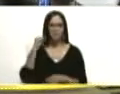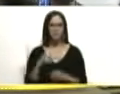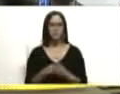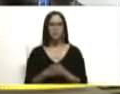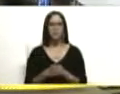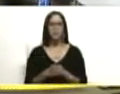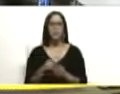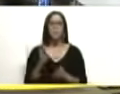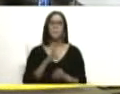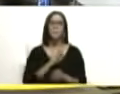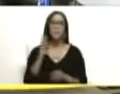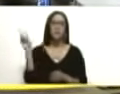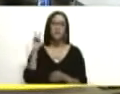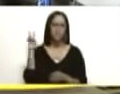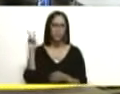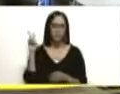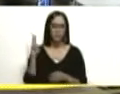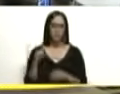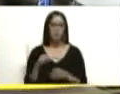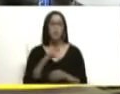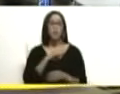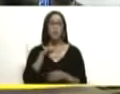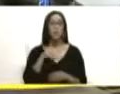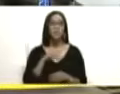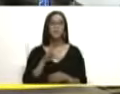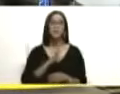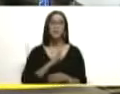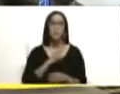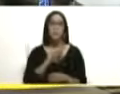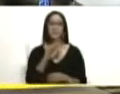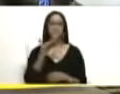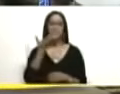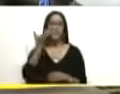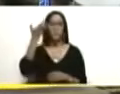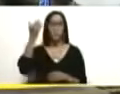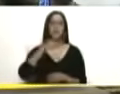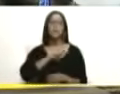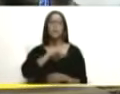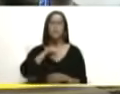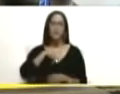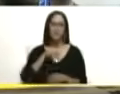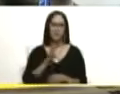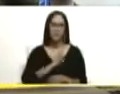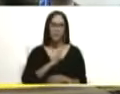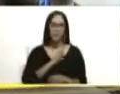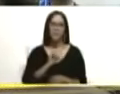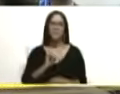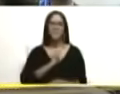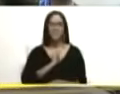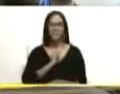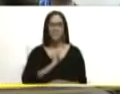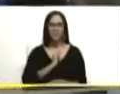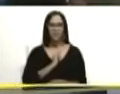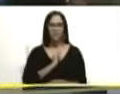in Venezuela, con nuestra propia espiritualidad, con nuestra propia identidad.